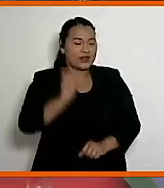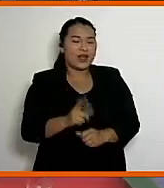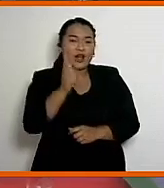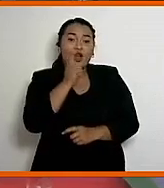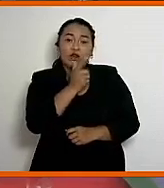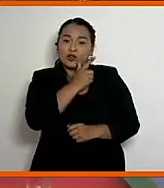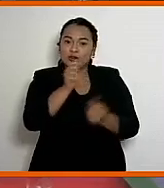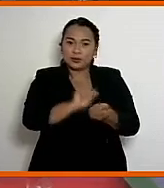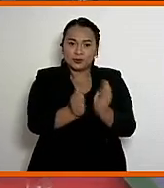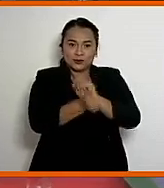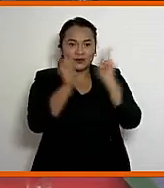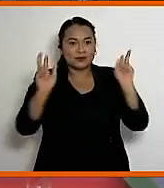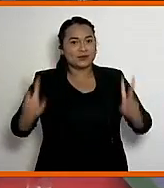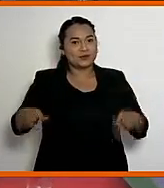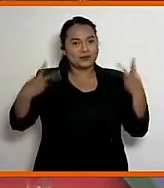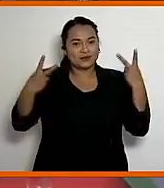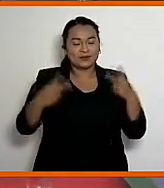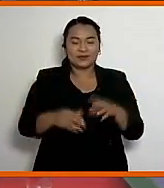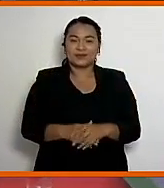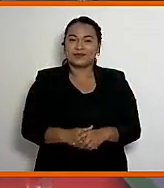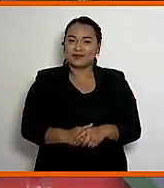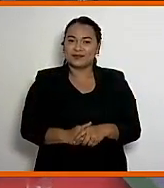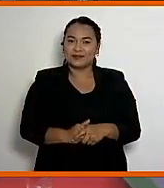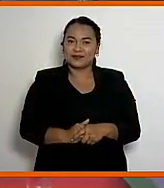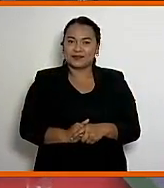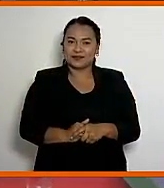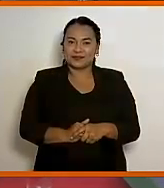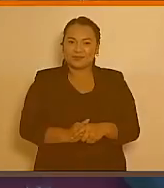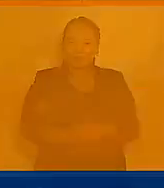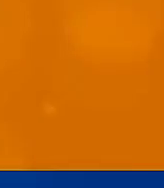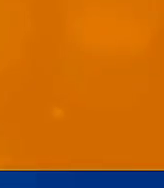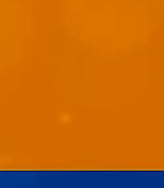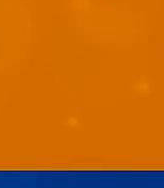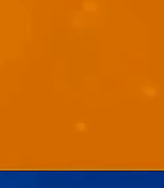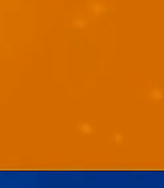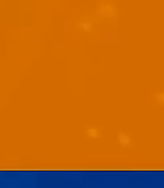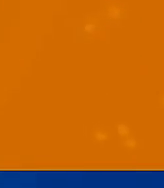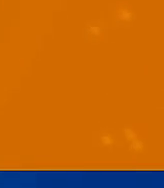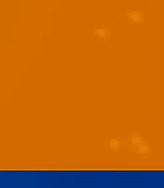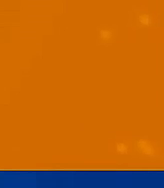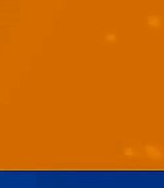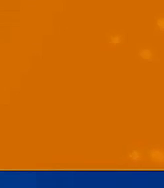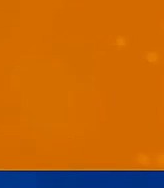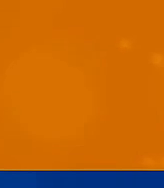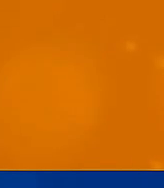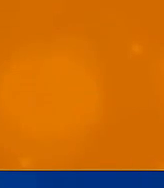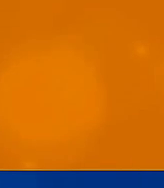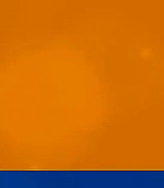Loto te cambia la vida. ¡Ay, qué bonito!